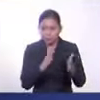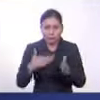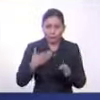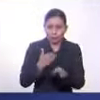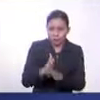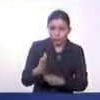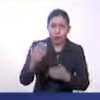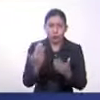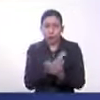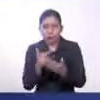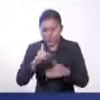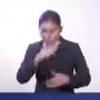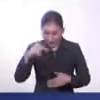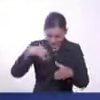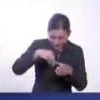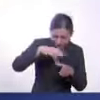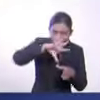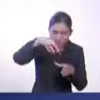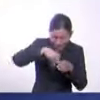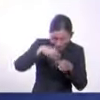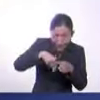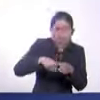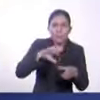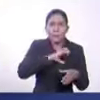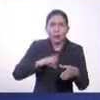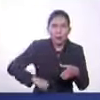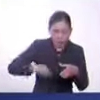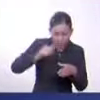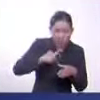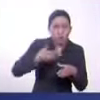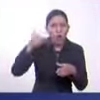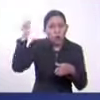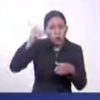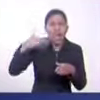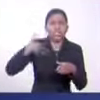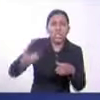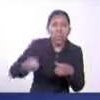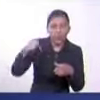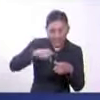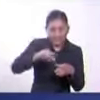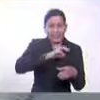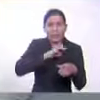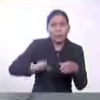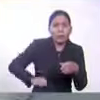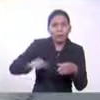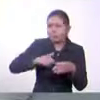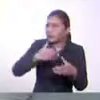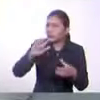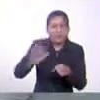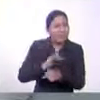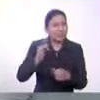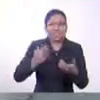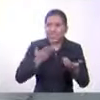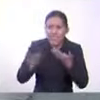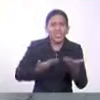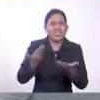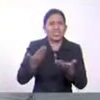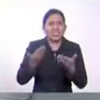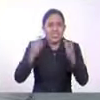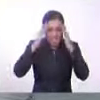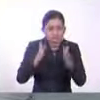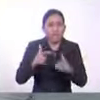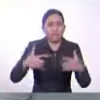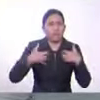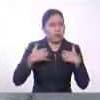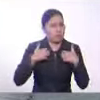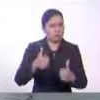de los países, ¿verdad? En este sentido, tanto de educación, salud y todos los servicios que garanticen las condiciones de vida